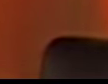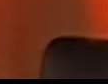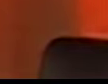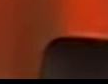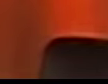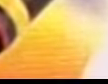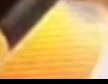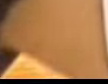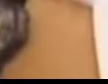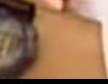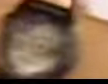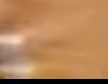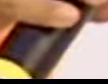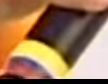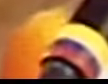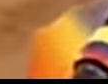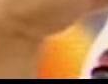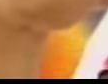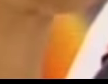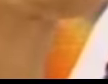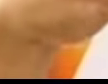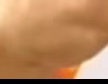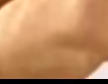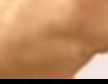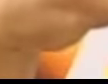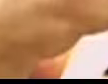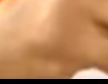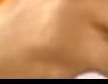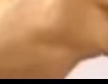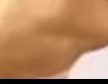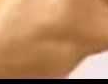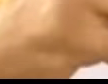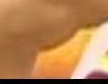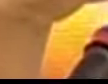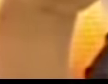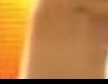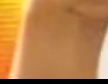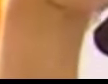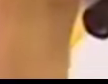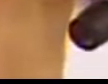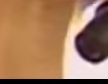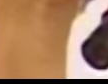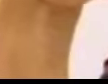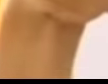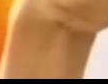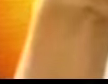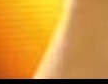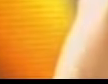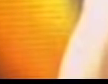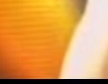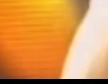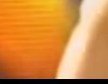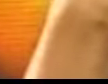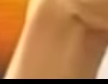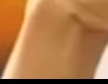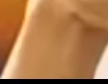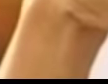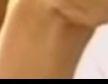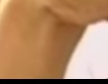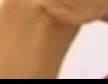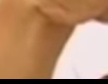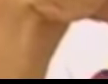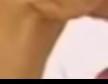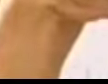Sí, ven, después de tremenda explicación, el primero en continuar murmurando es el Maya. Tengo la oposición en el enlace.